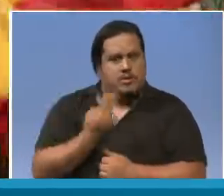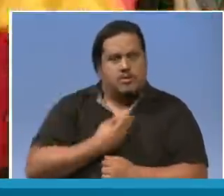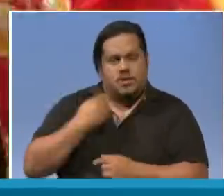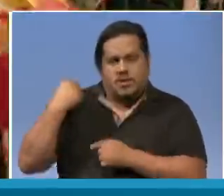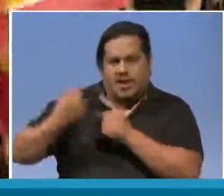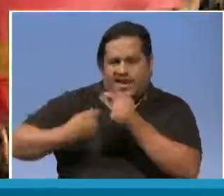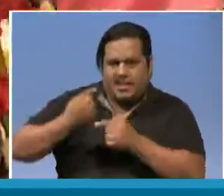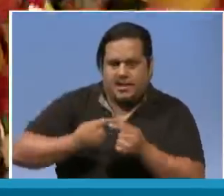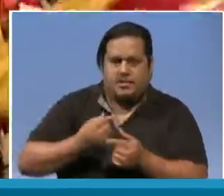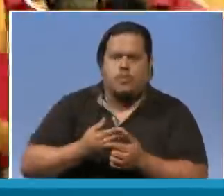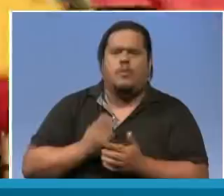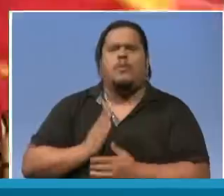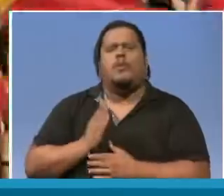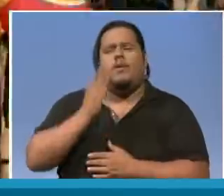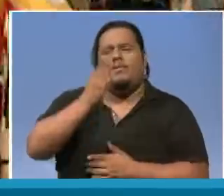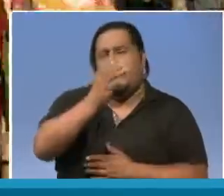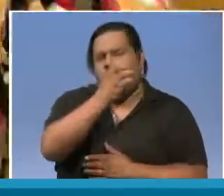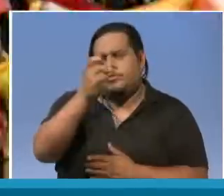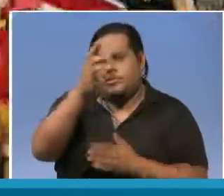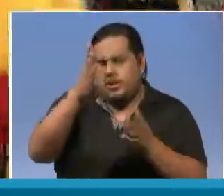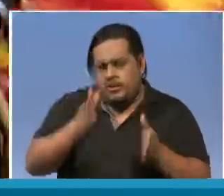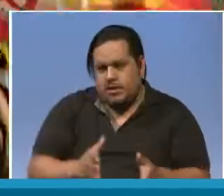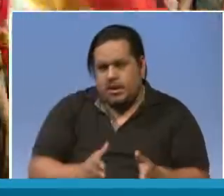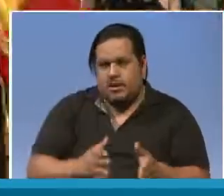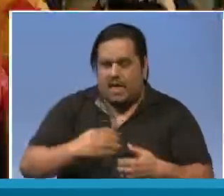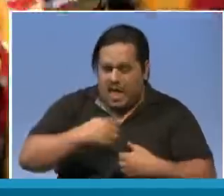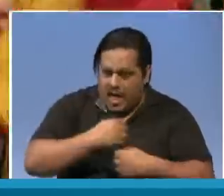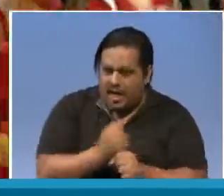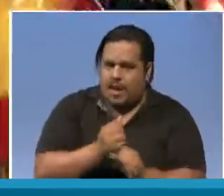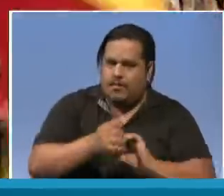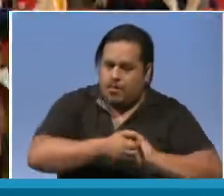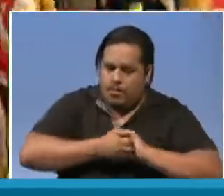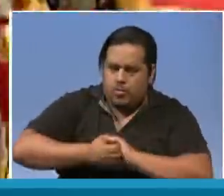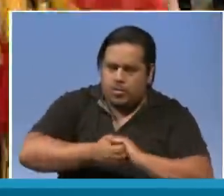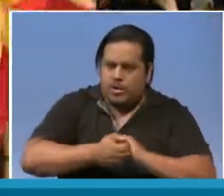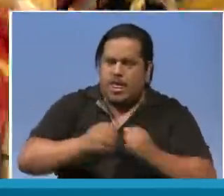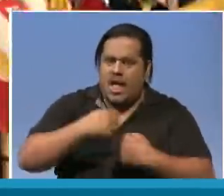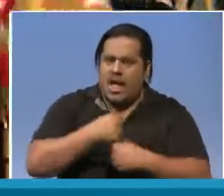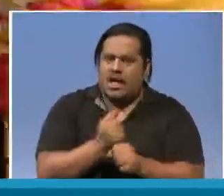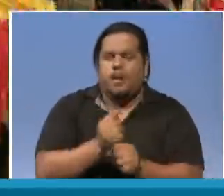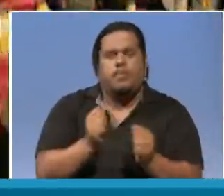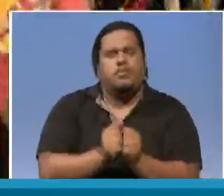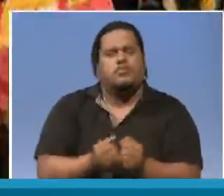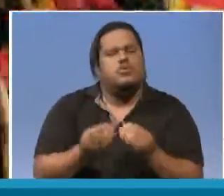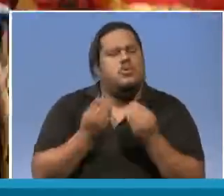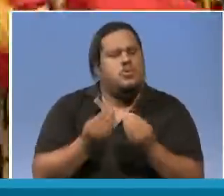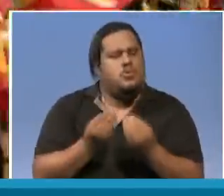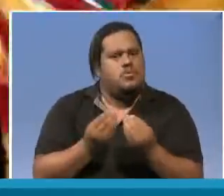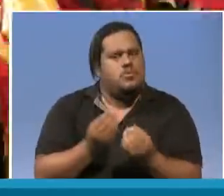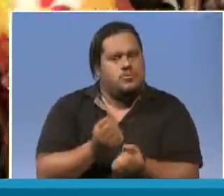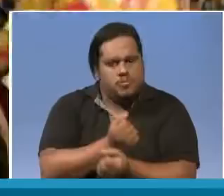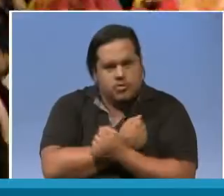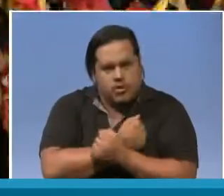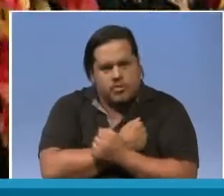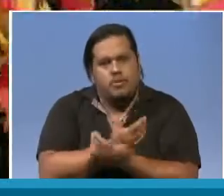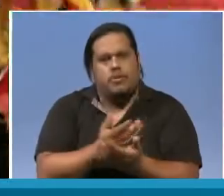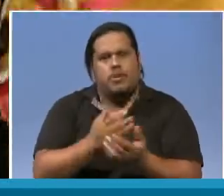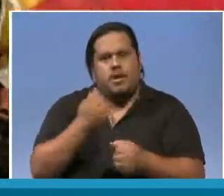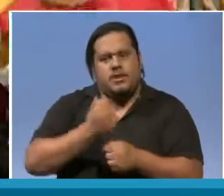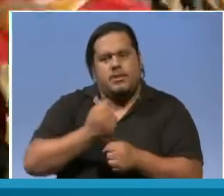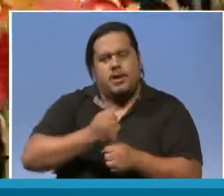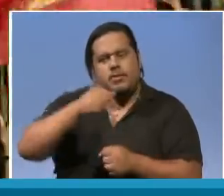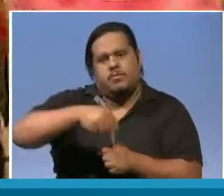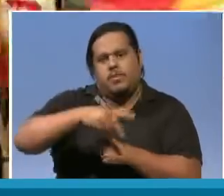generación. Vayamos, costarricenses, hagámoslo unidos y unidas, hagámoslo con muchísimo amor, trabajemos por